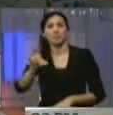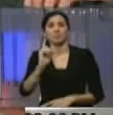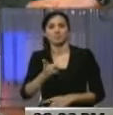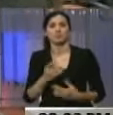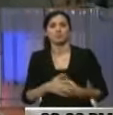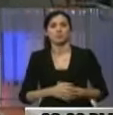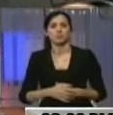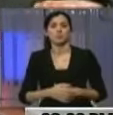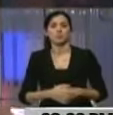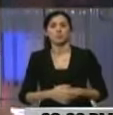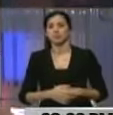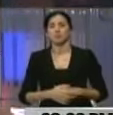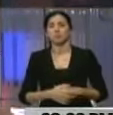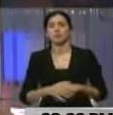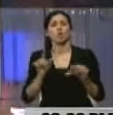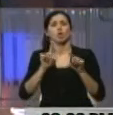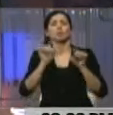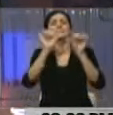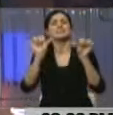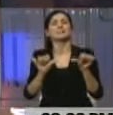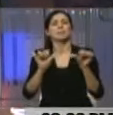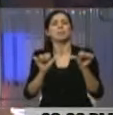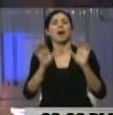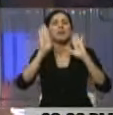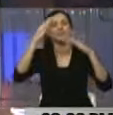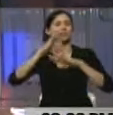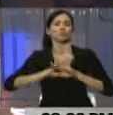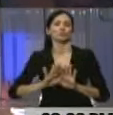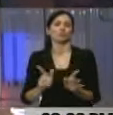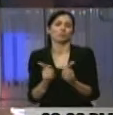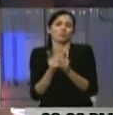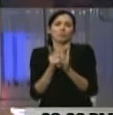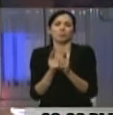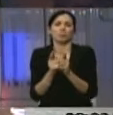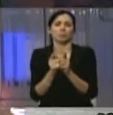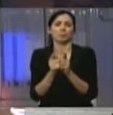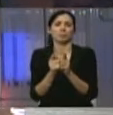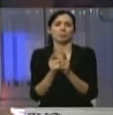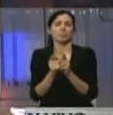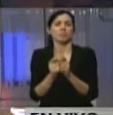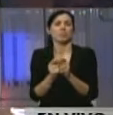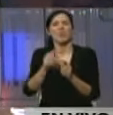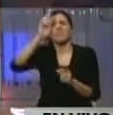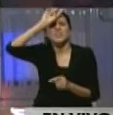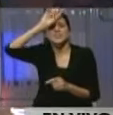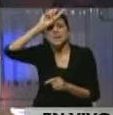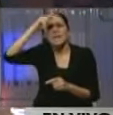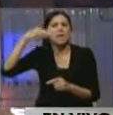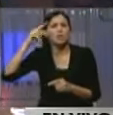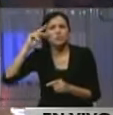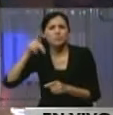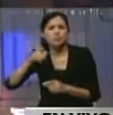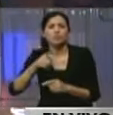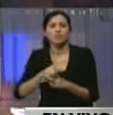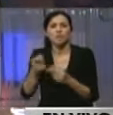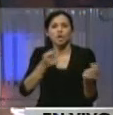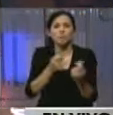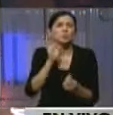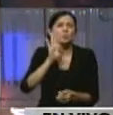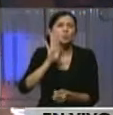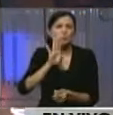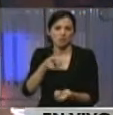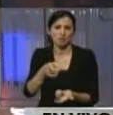nuevos modelos de atención de este fenómeno del bachaquerismo y de la economía